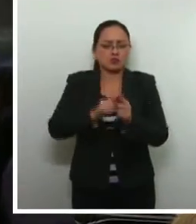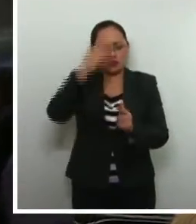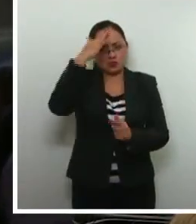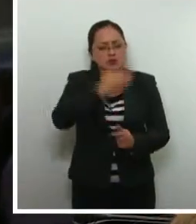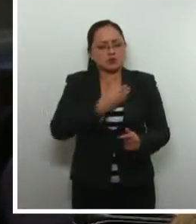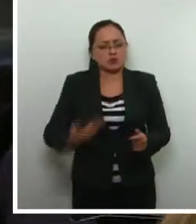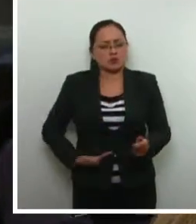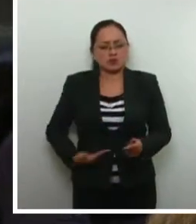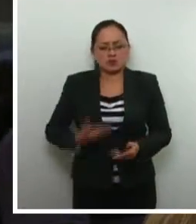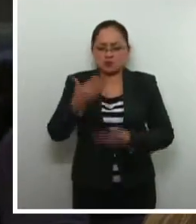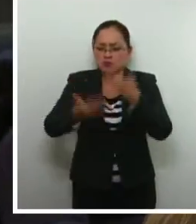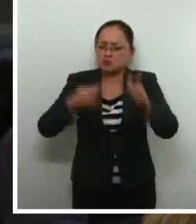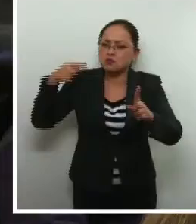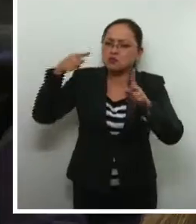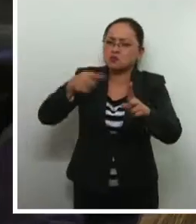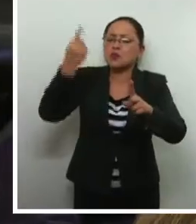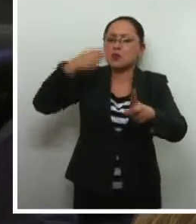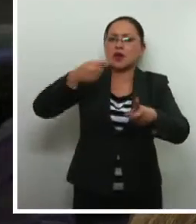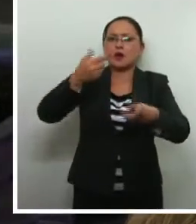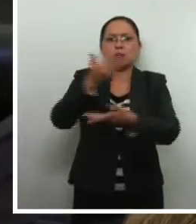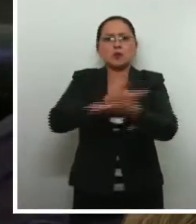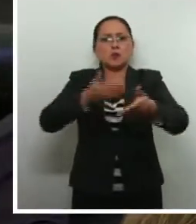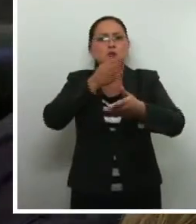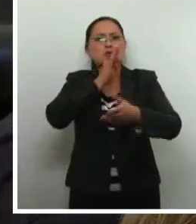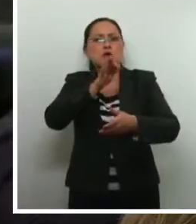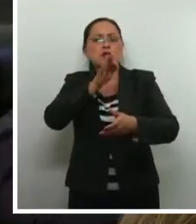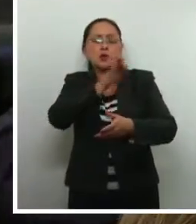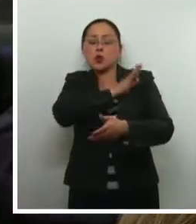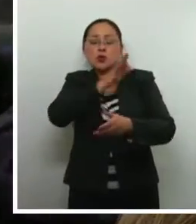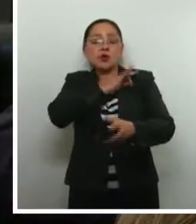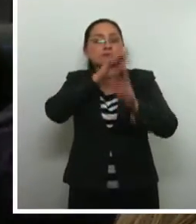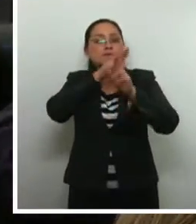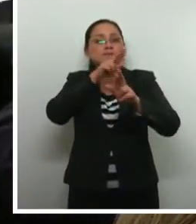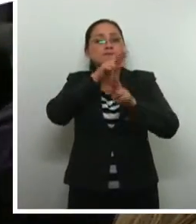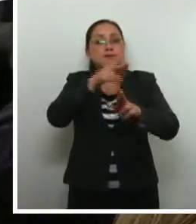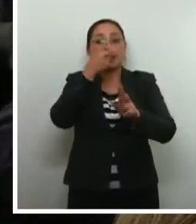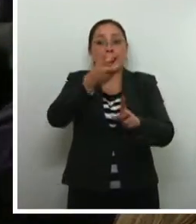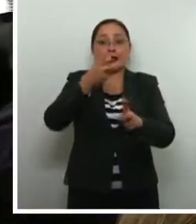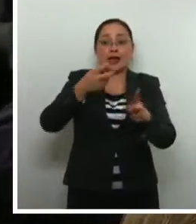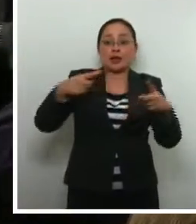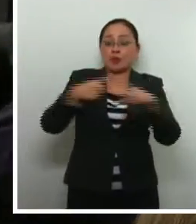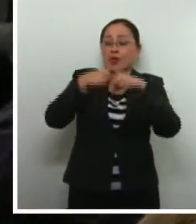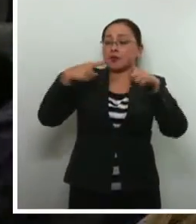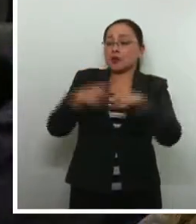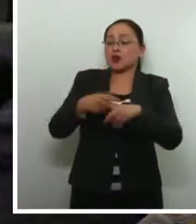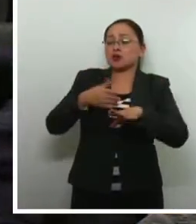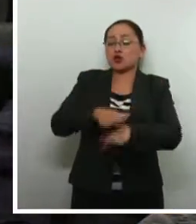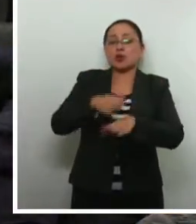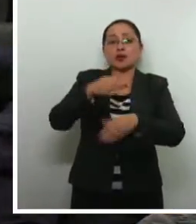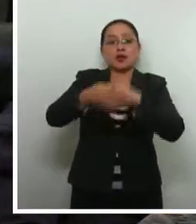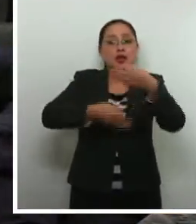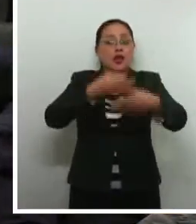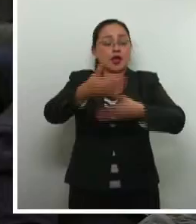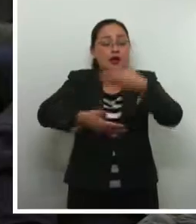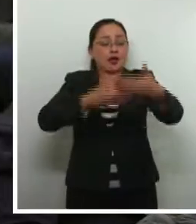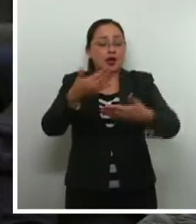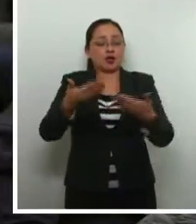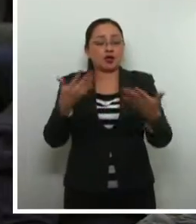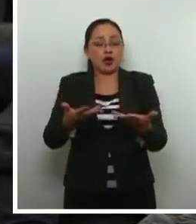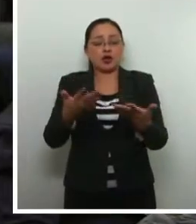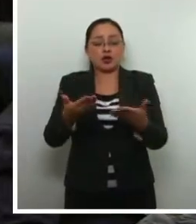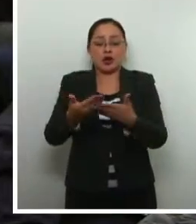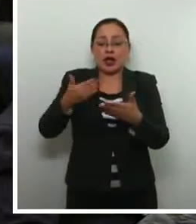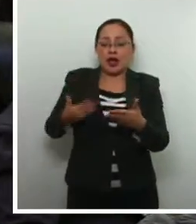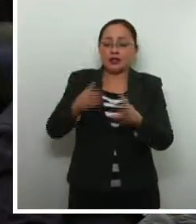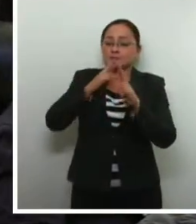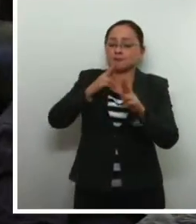presidente, con la mejor intención de encontrar una solución a esto, que es evidente que hay una contradicción y un trabajo que no se correspondió como